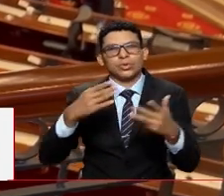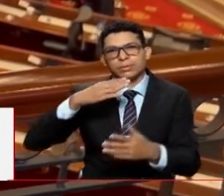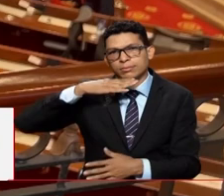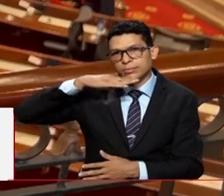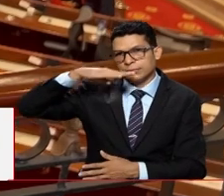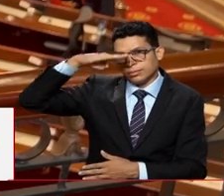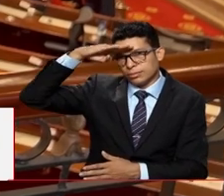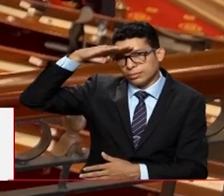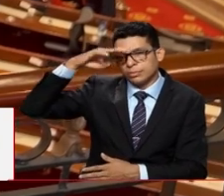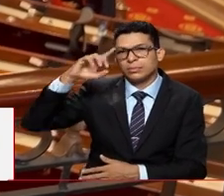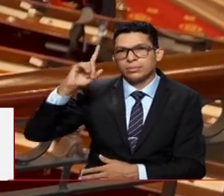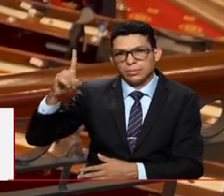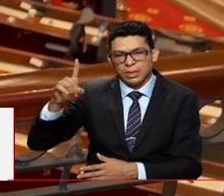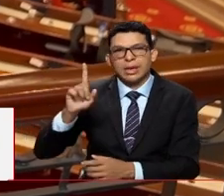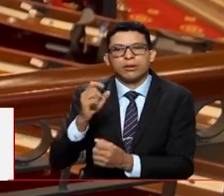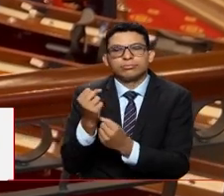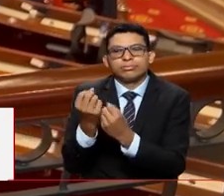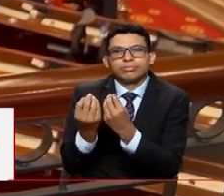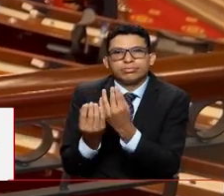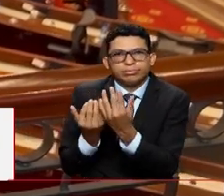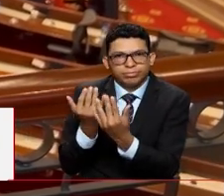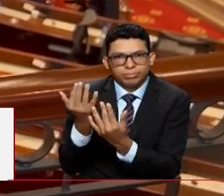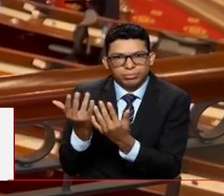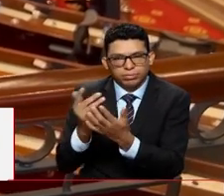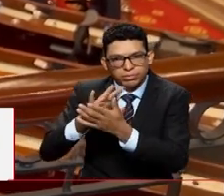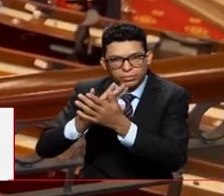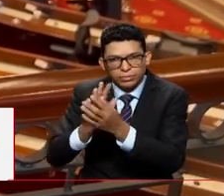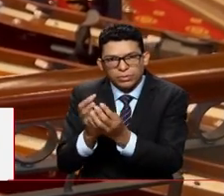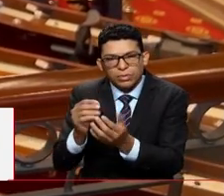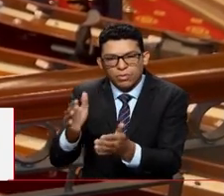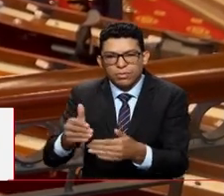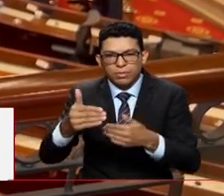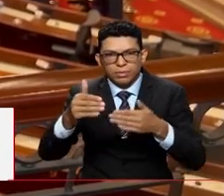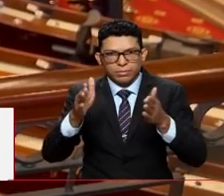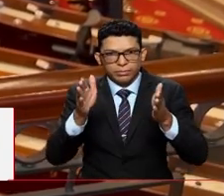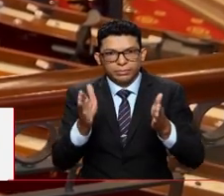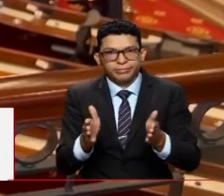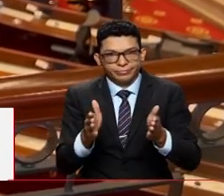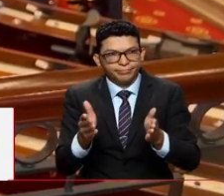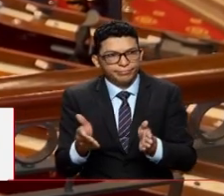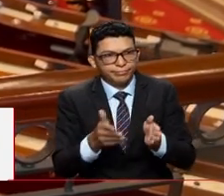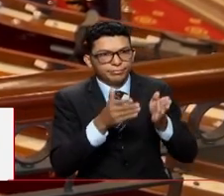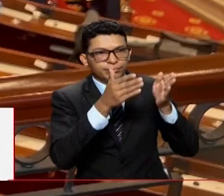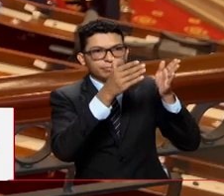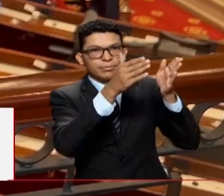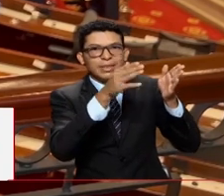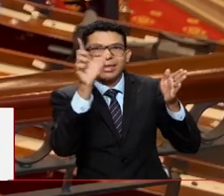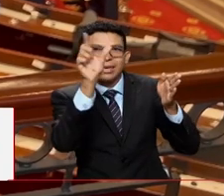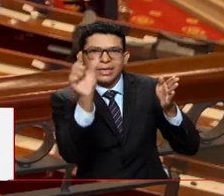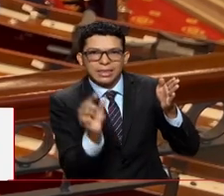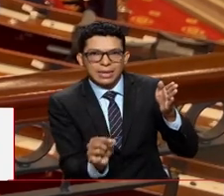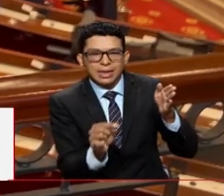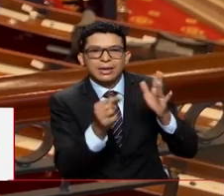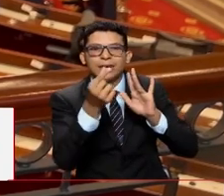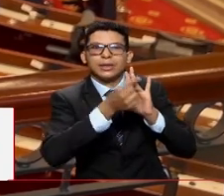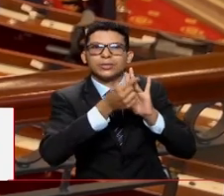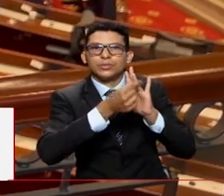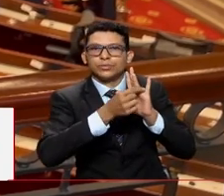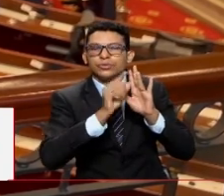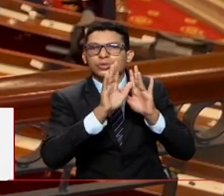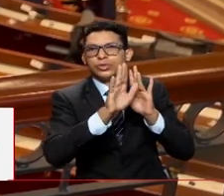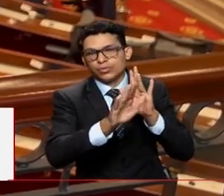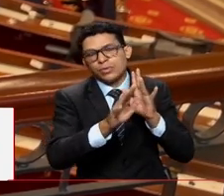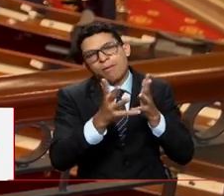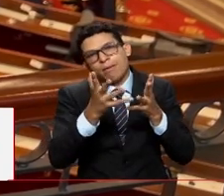Medellín para su cremación luego será llevado hasta Italia al lado de su esposa Sofía Bari como